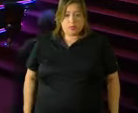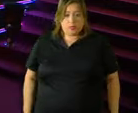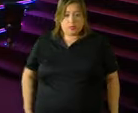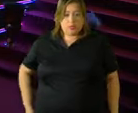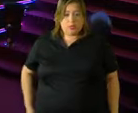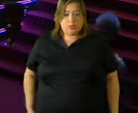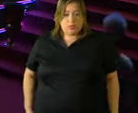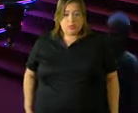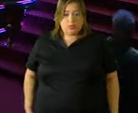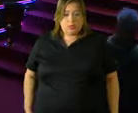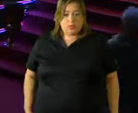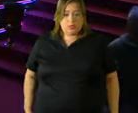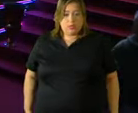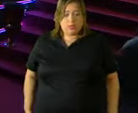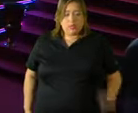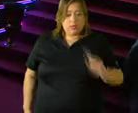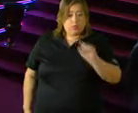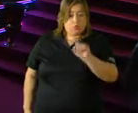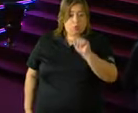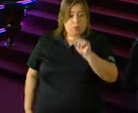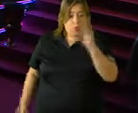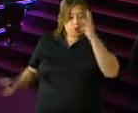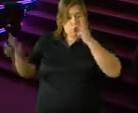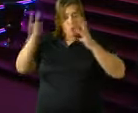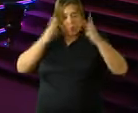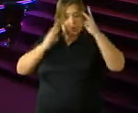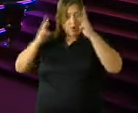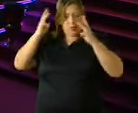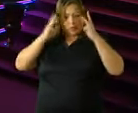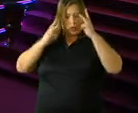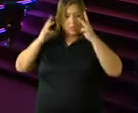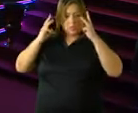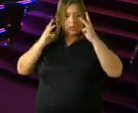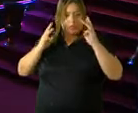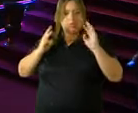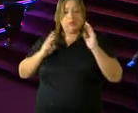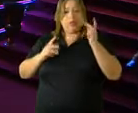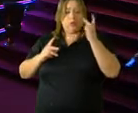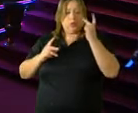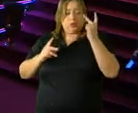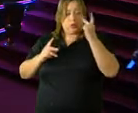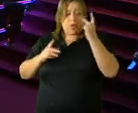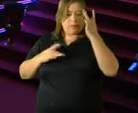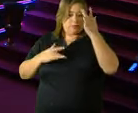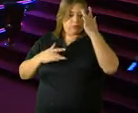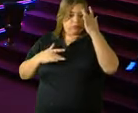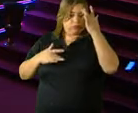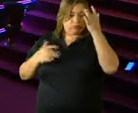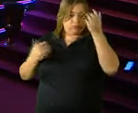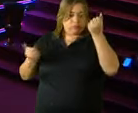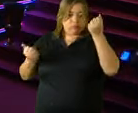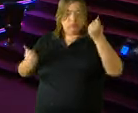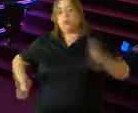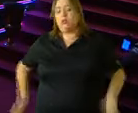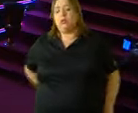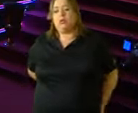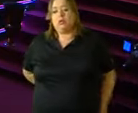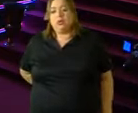que te tiene tan preocupada, a través de eso todos ustedes están aquí hoy.